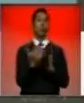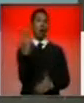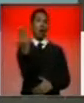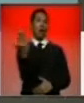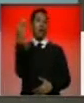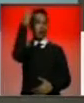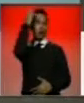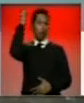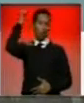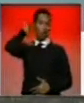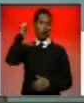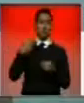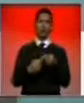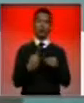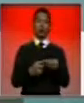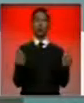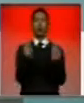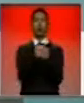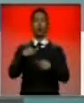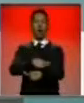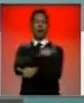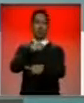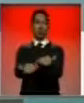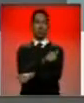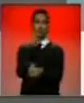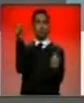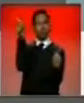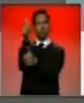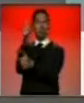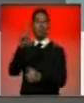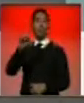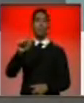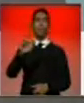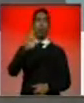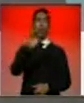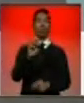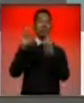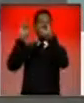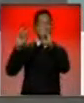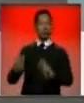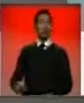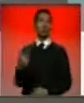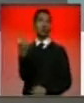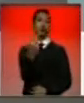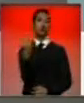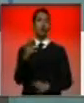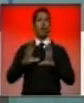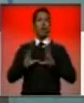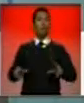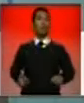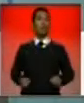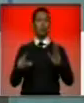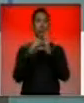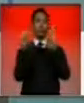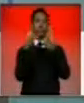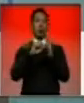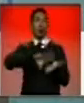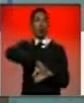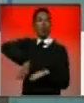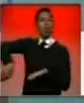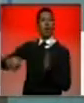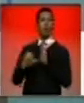Quito, Mauricio Rodas, y su asesor externo, Mauro T., investigado por presunta defraudación